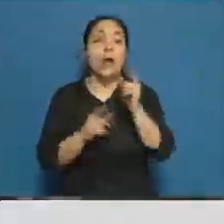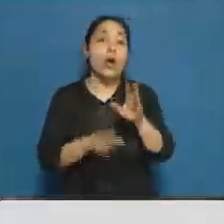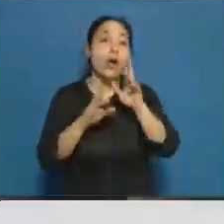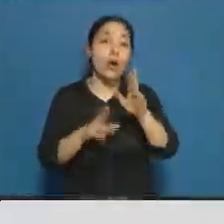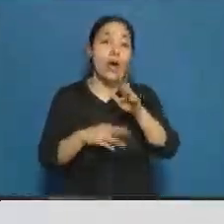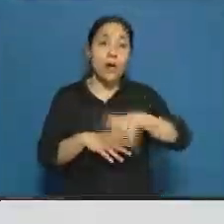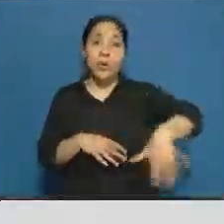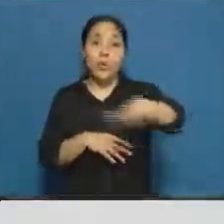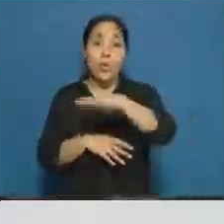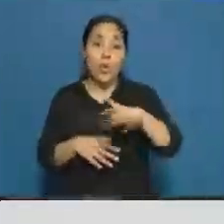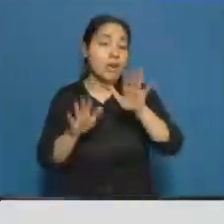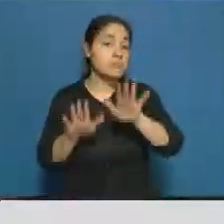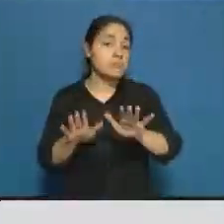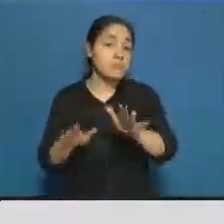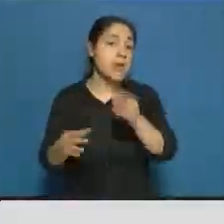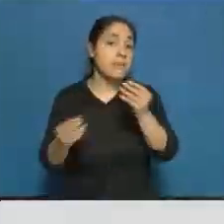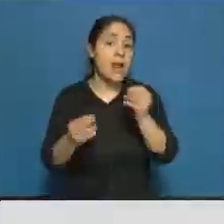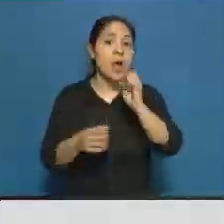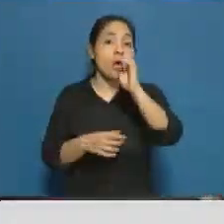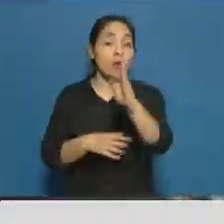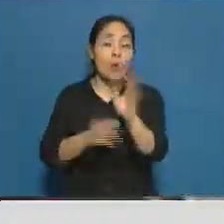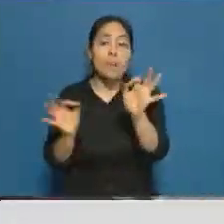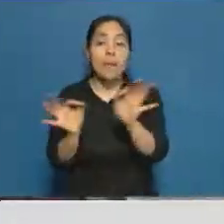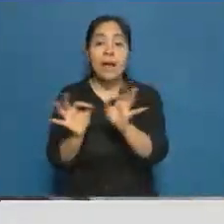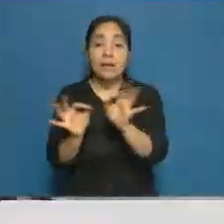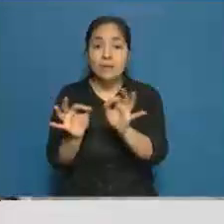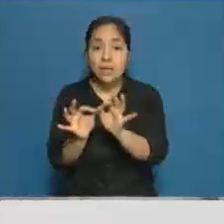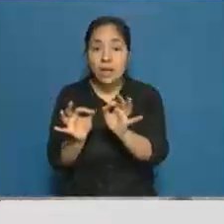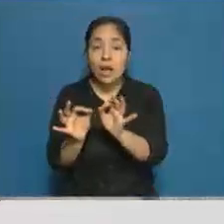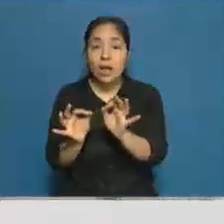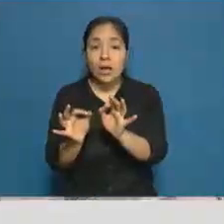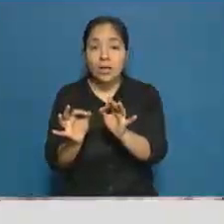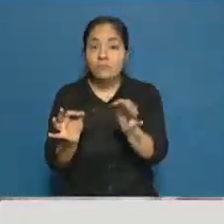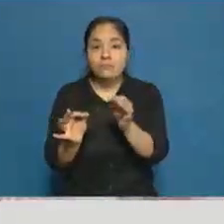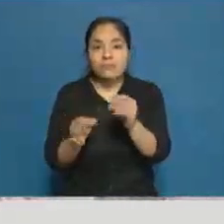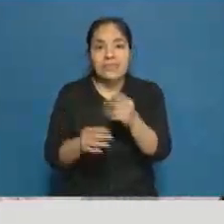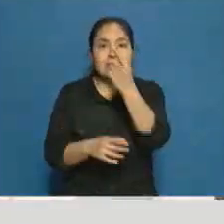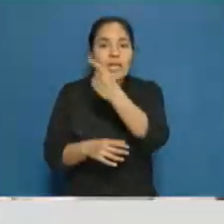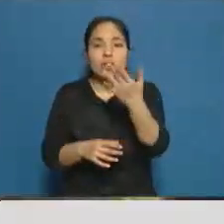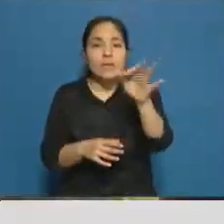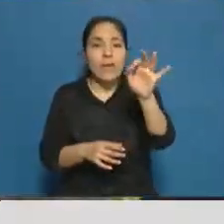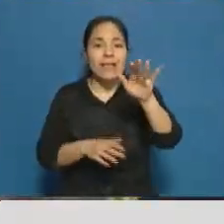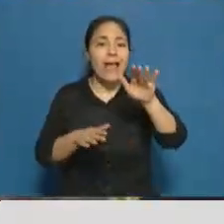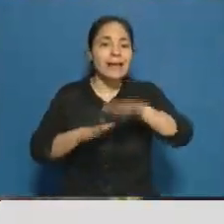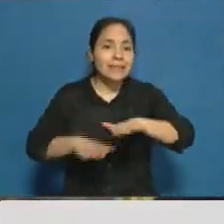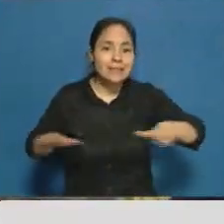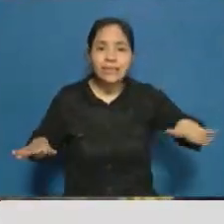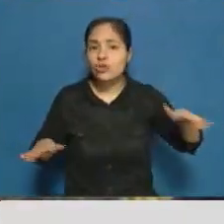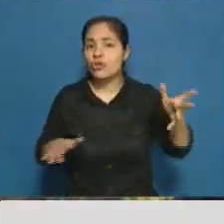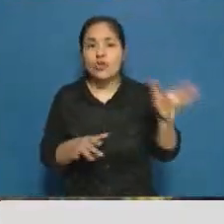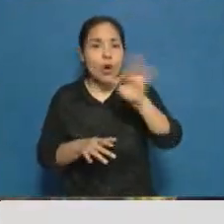quedar directamente ya para el Club Malvinas, en donde podríamos contener a más de 150 chicos todos los